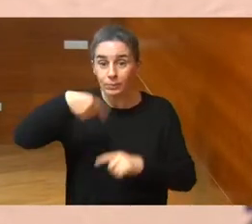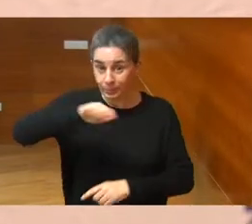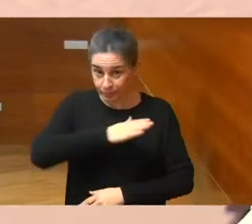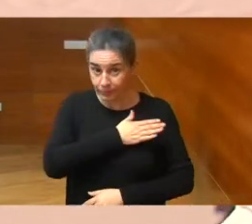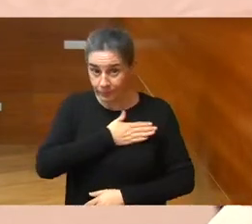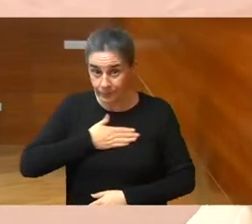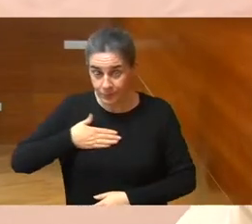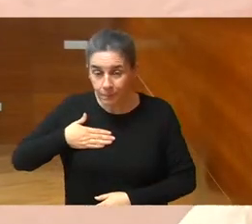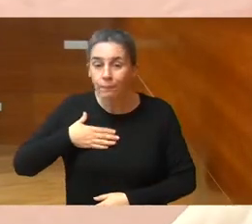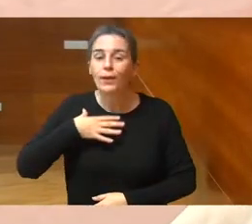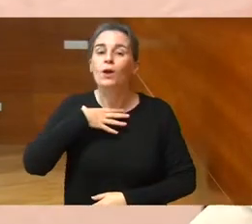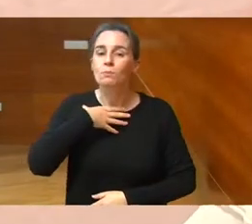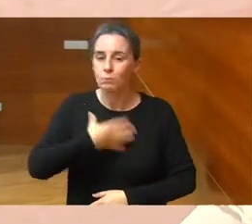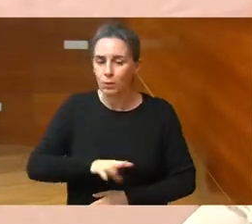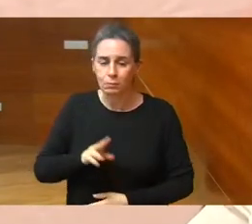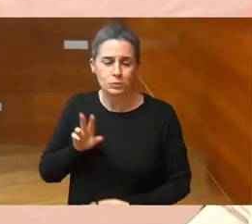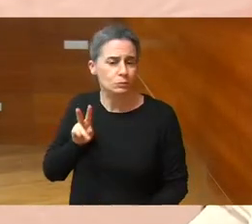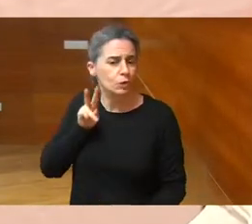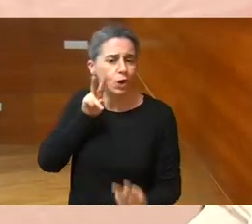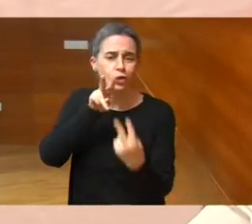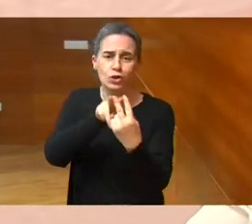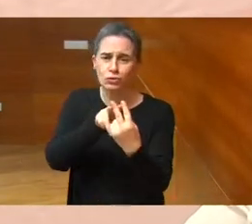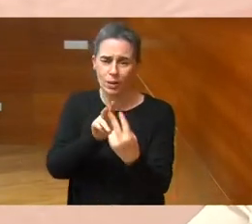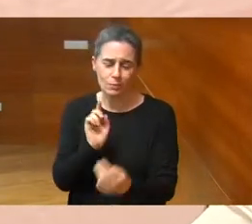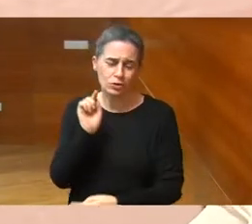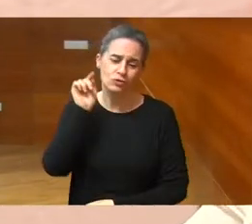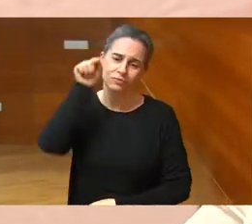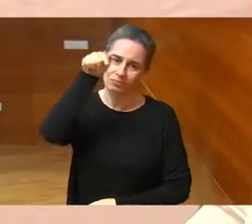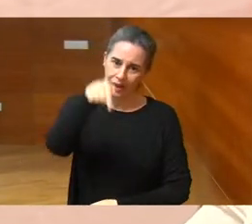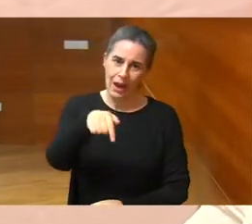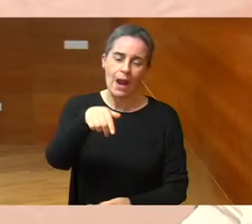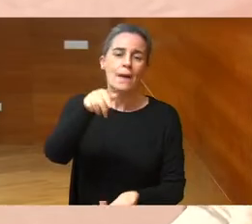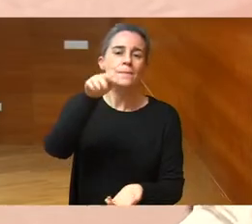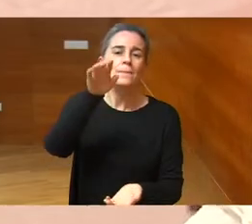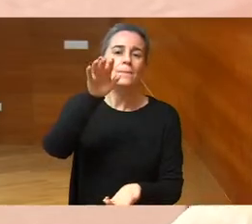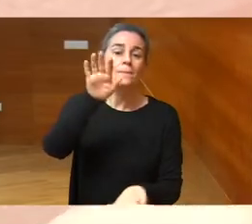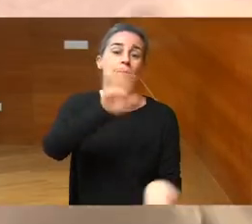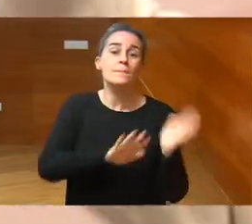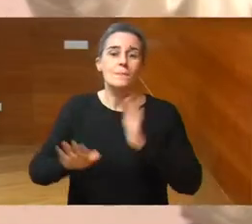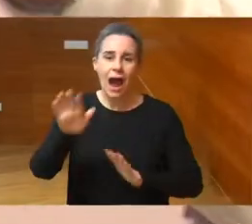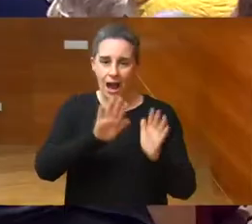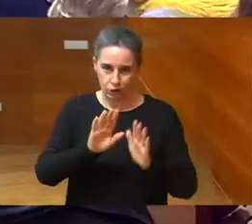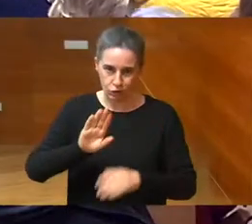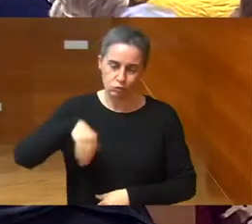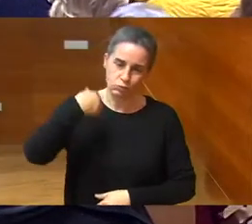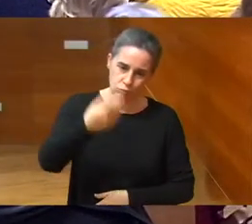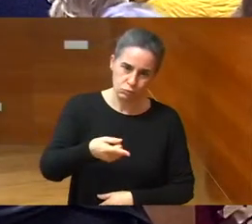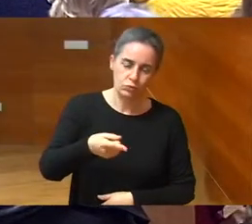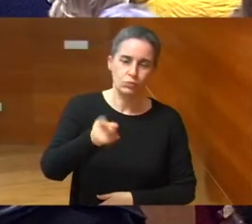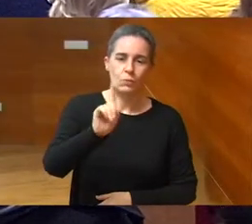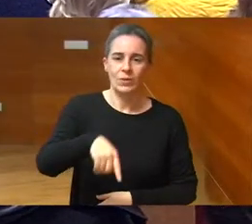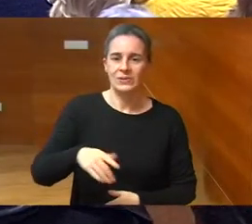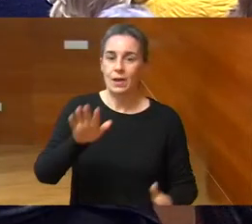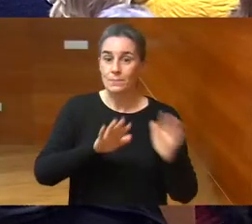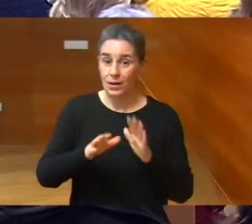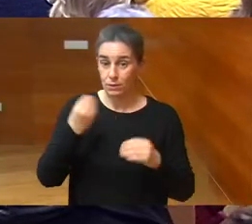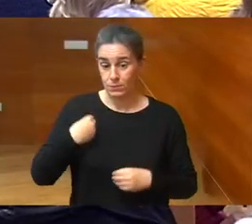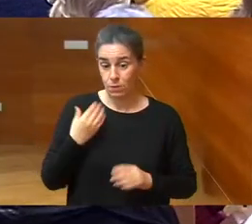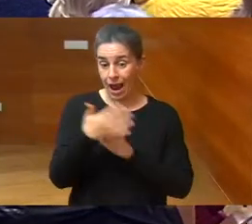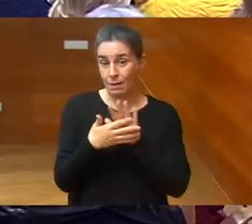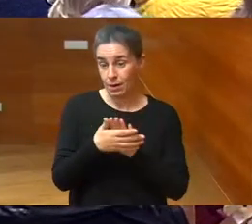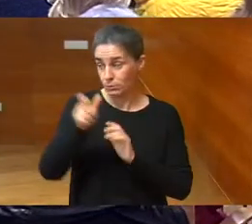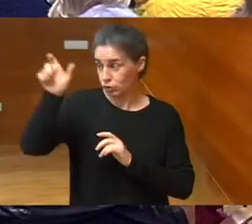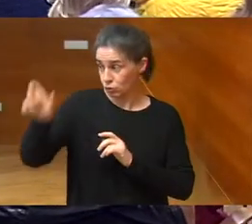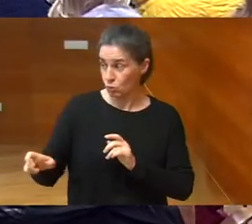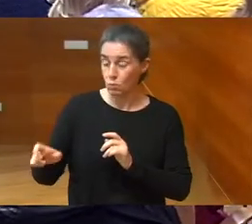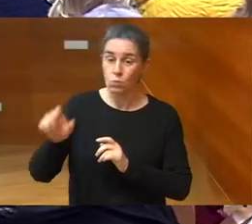podemos volver a encontrarnos o próximo mes de marzo un mes no que fallaremos que te des aquí a miñadereyta que